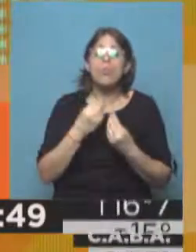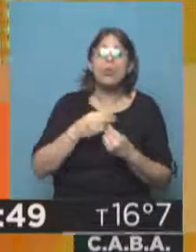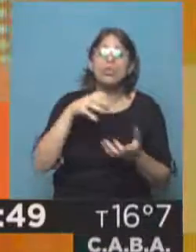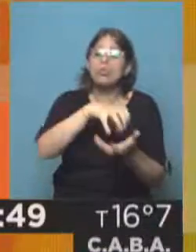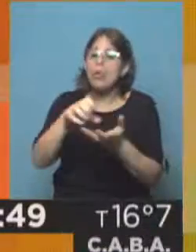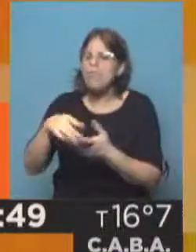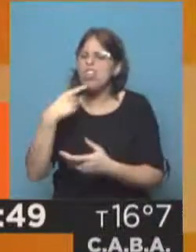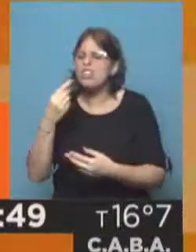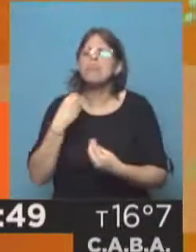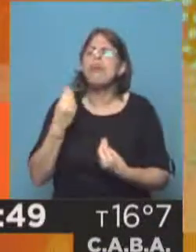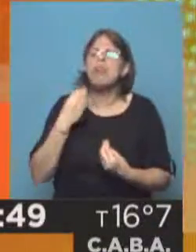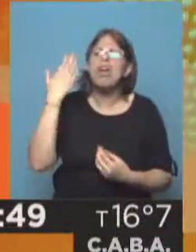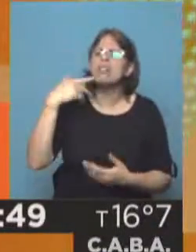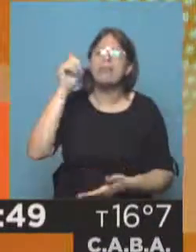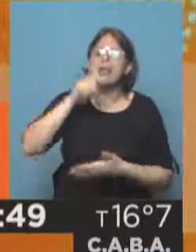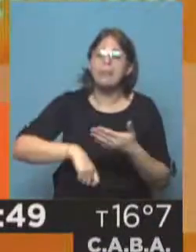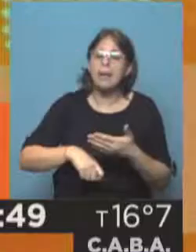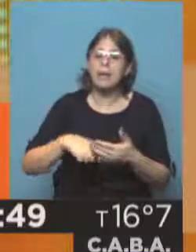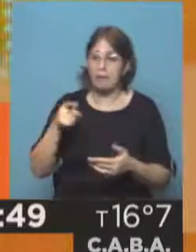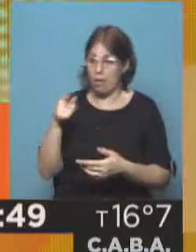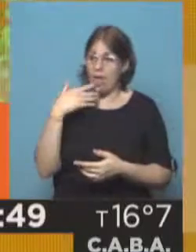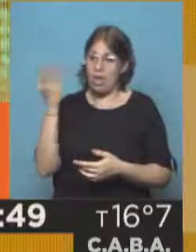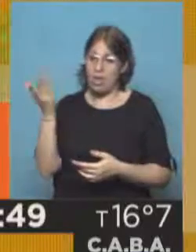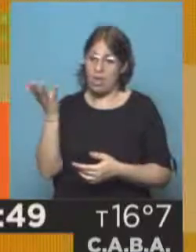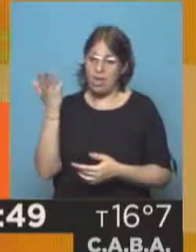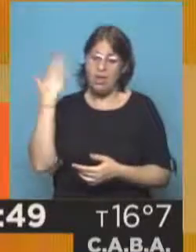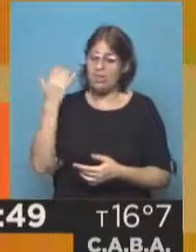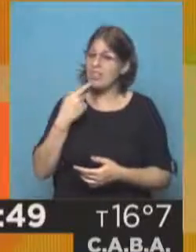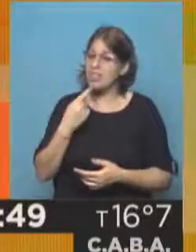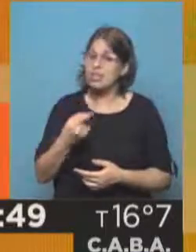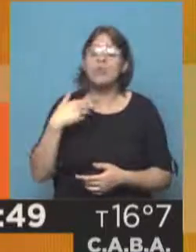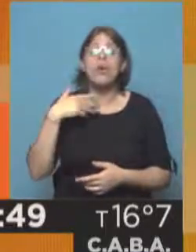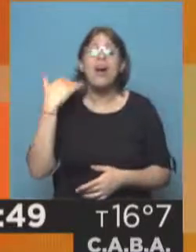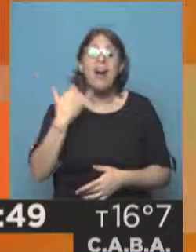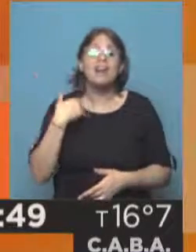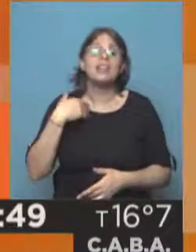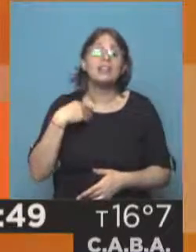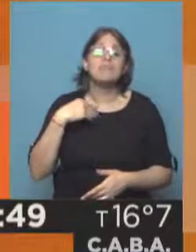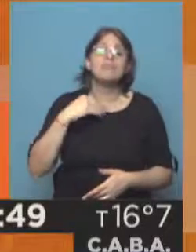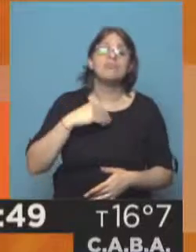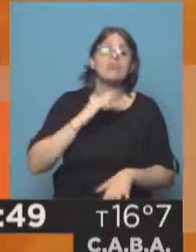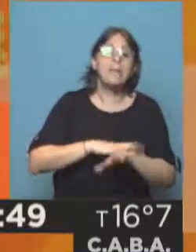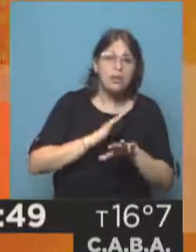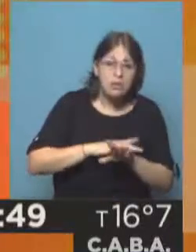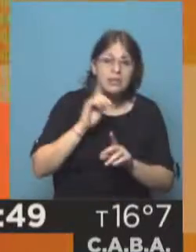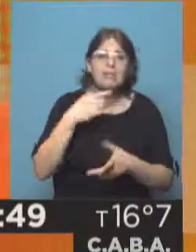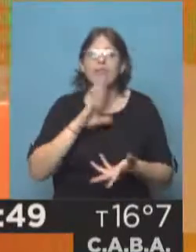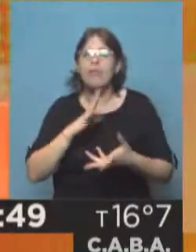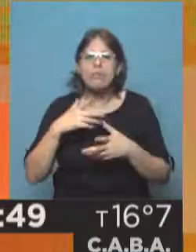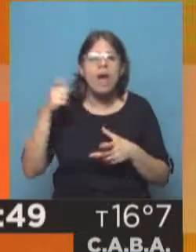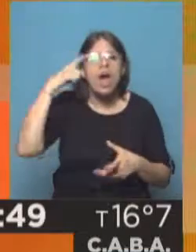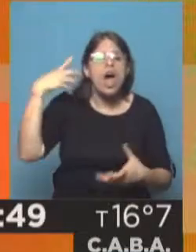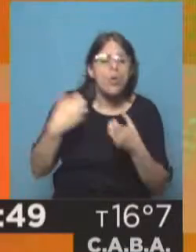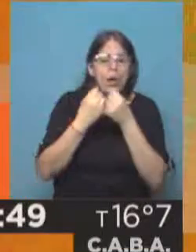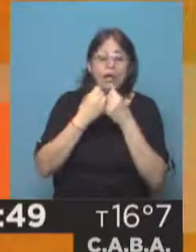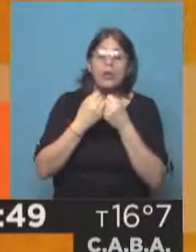reprochando diciendo, ¿por qué firmaron? Porque como vos bien dijiste, hubo garantes y hubo tratar de acercar las partes. Se